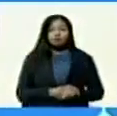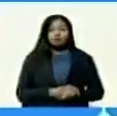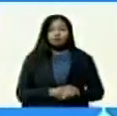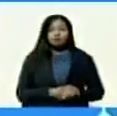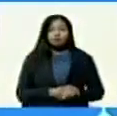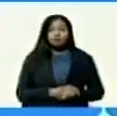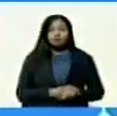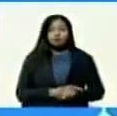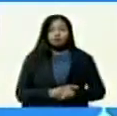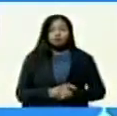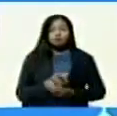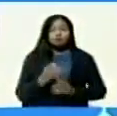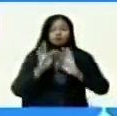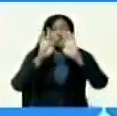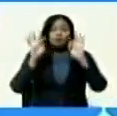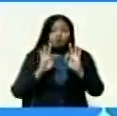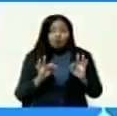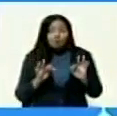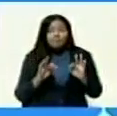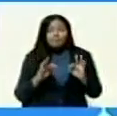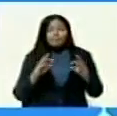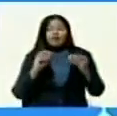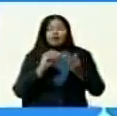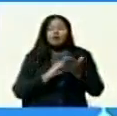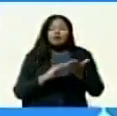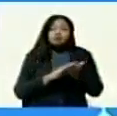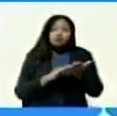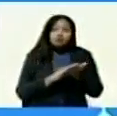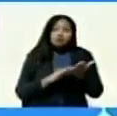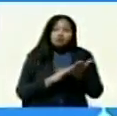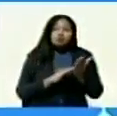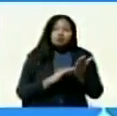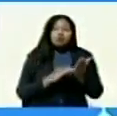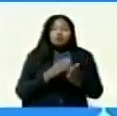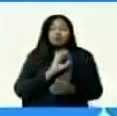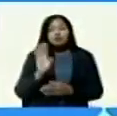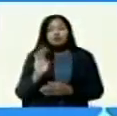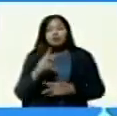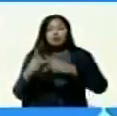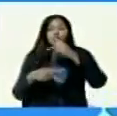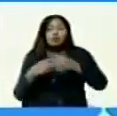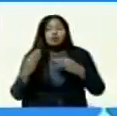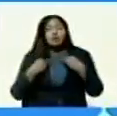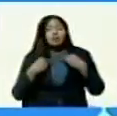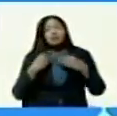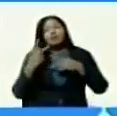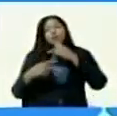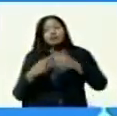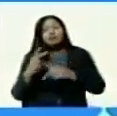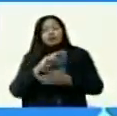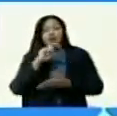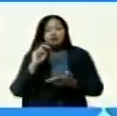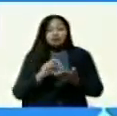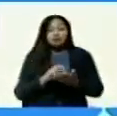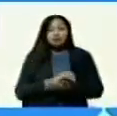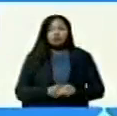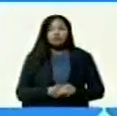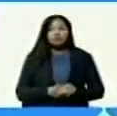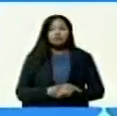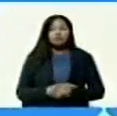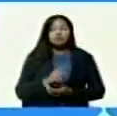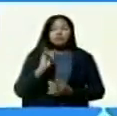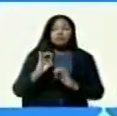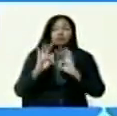Es un mecanismo para recomponer la coexistencia política, la vida política nacional, en que estos